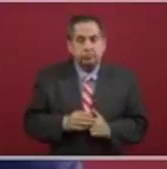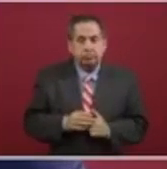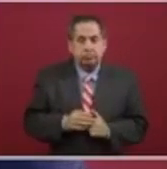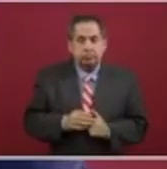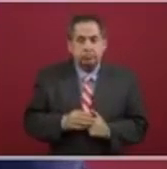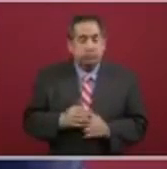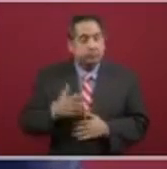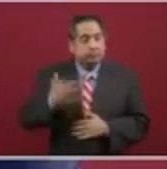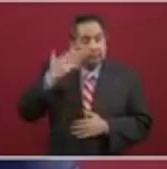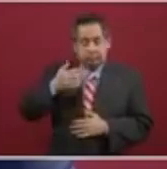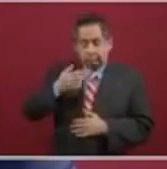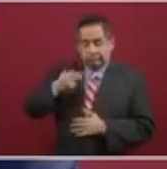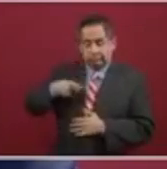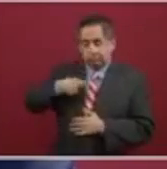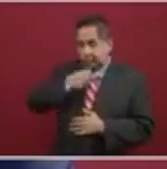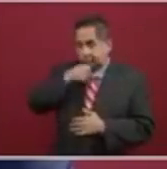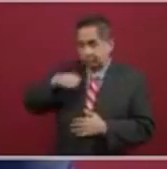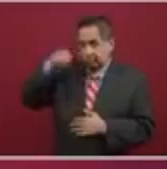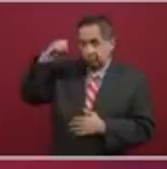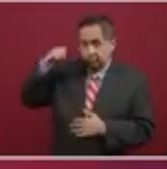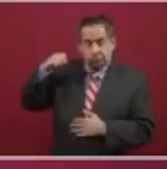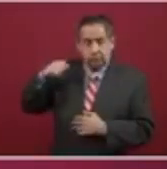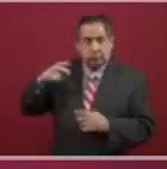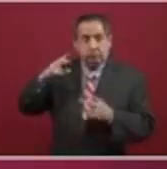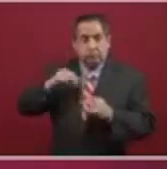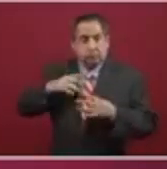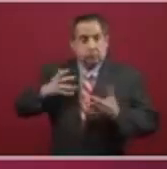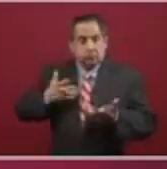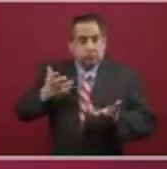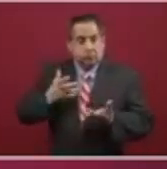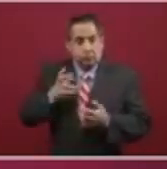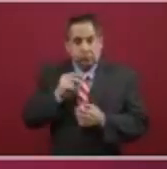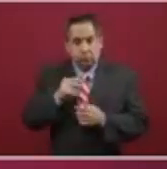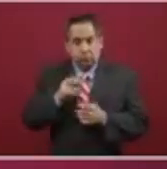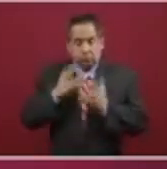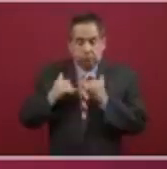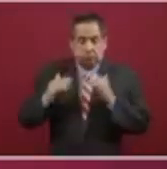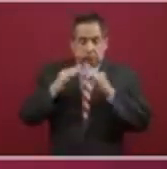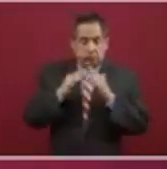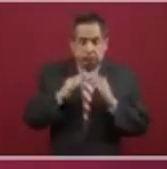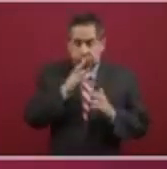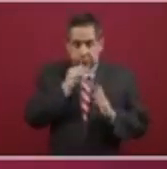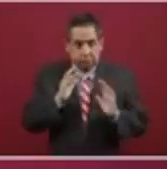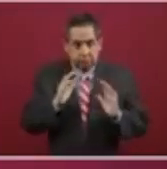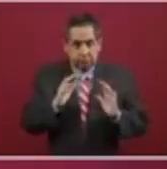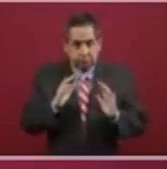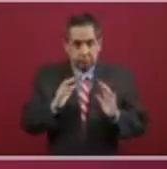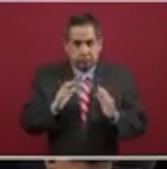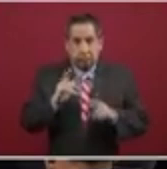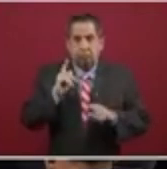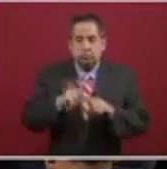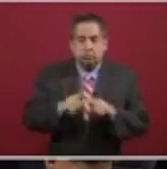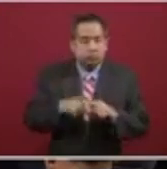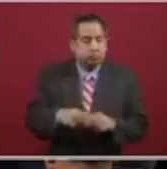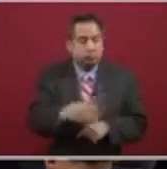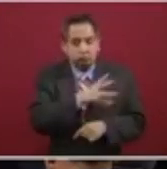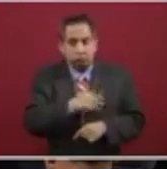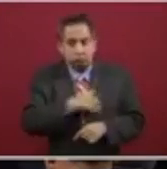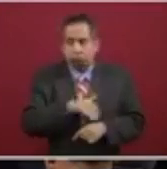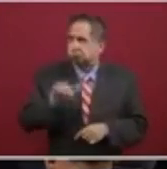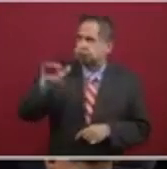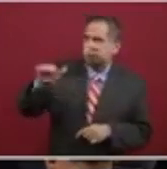los de nuestra generación no podemos hacer en la casa, porque nuestros hijos